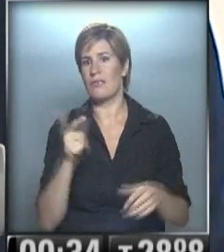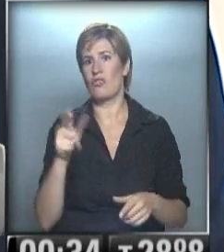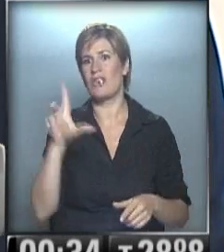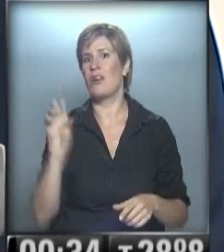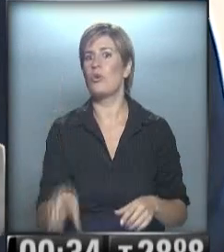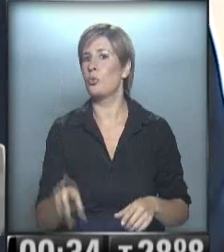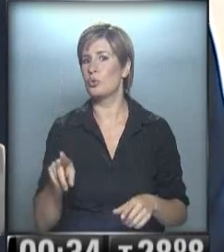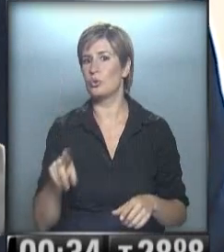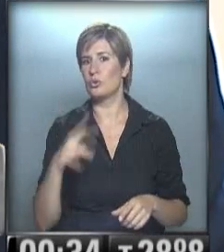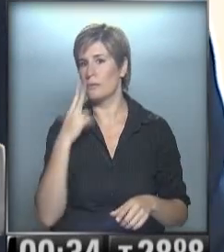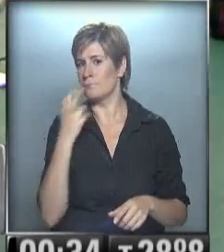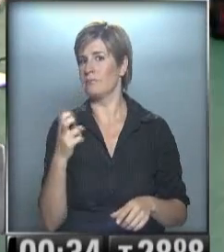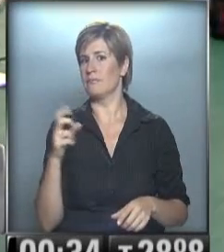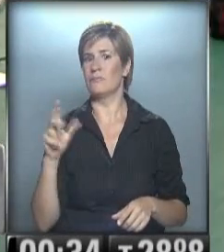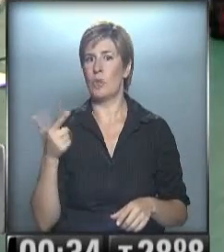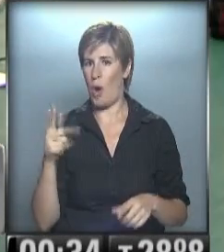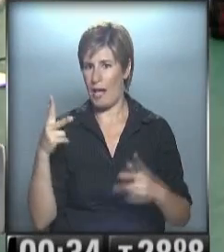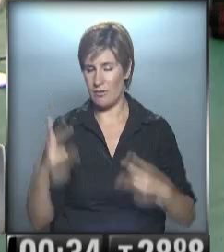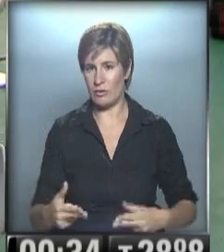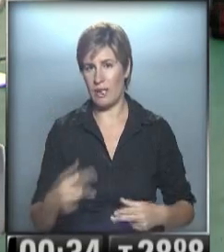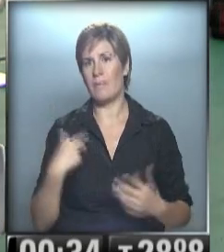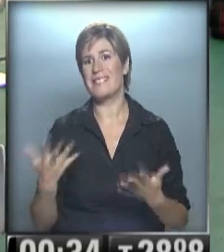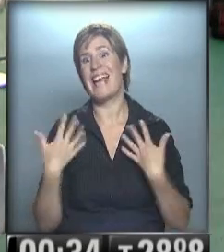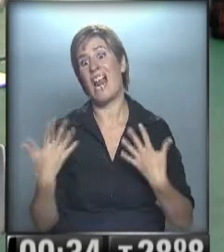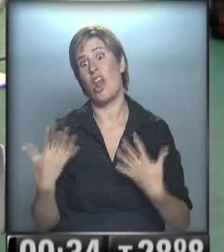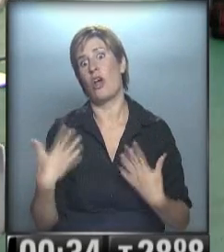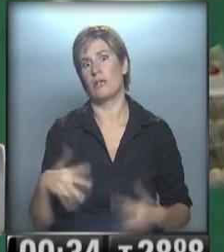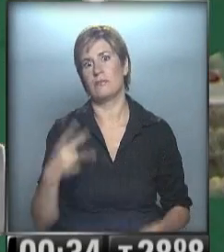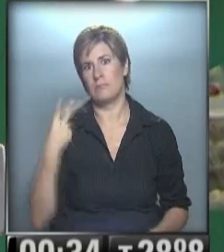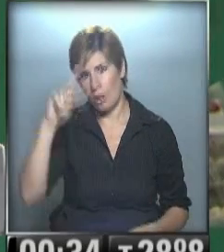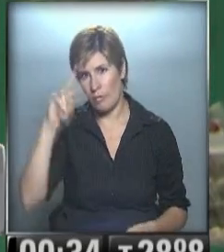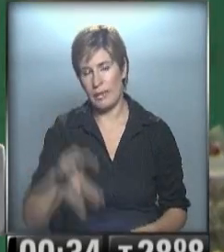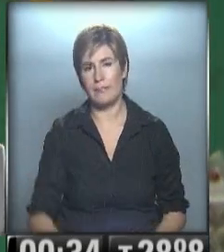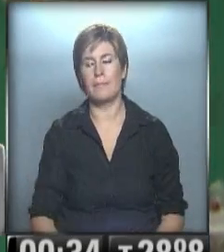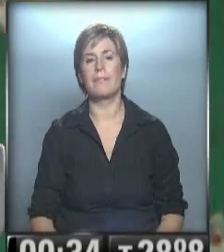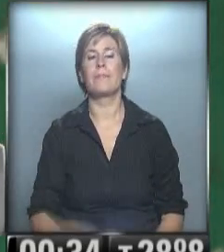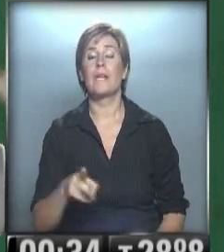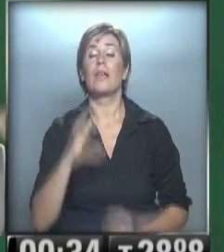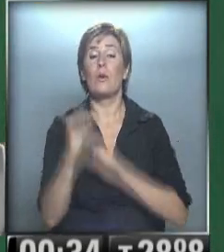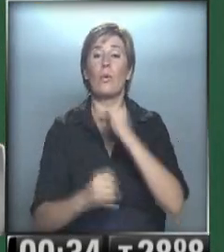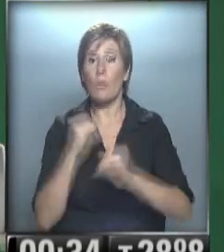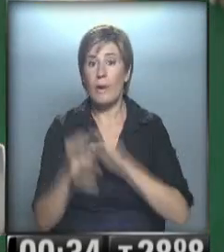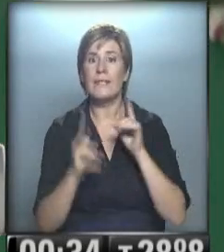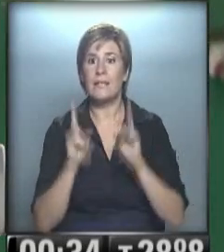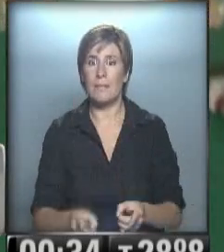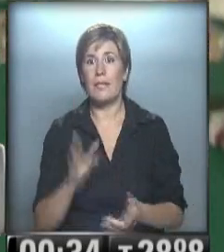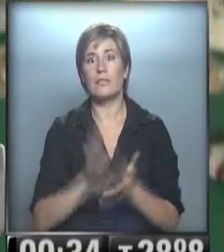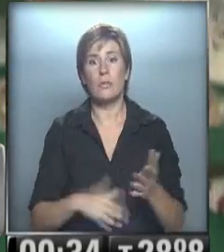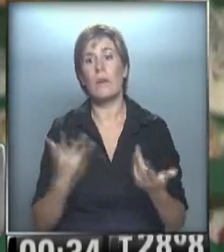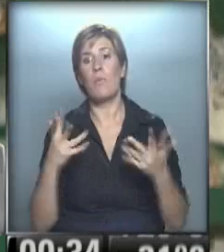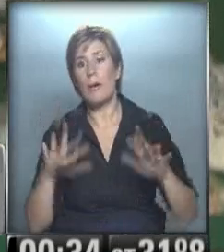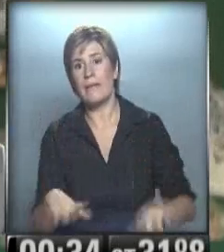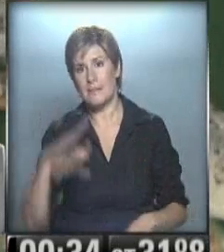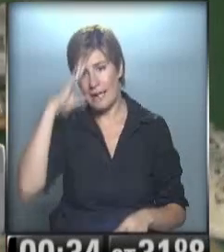estuviesen afectados por el golpe de calor. Rossi también se refirió a la posibilidad que las Fuerzas Armadas intervengan en la